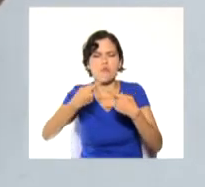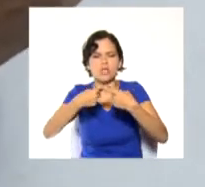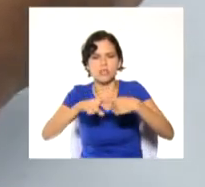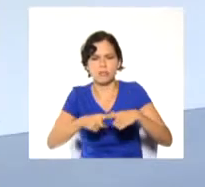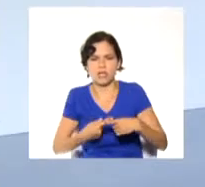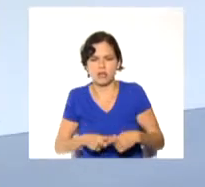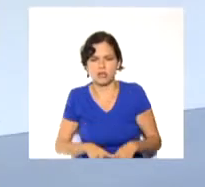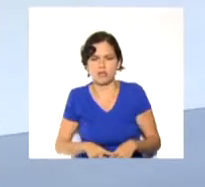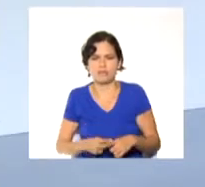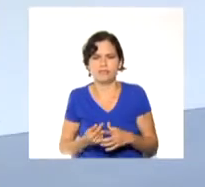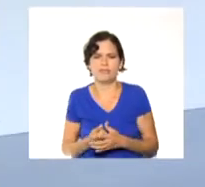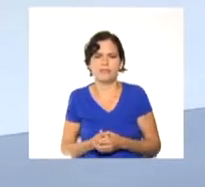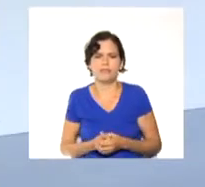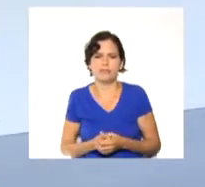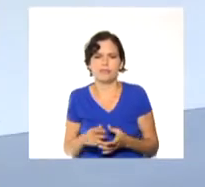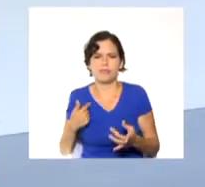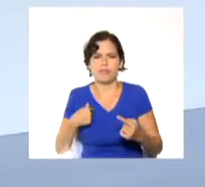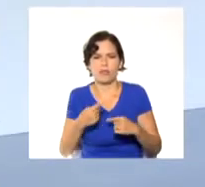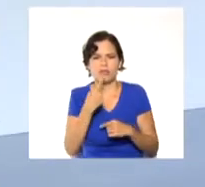multiplicar, ¿ok? Entonces yo digo,